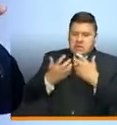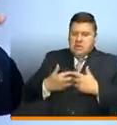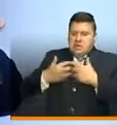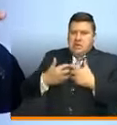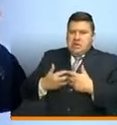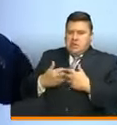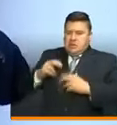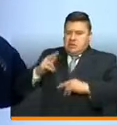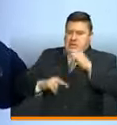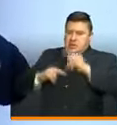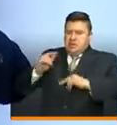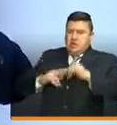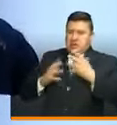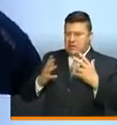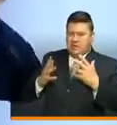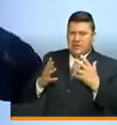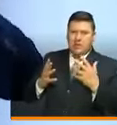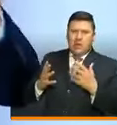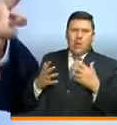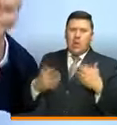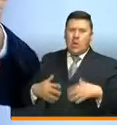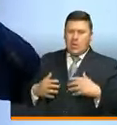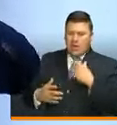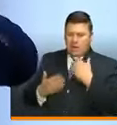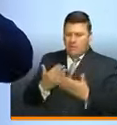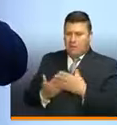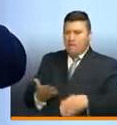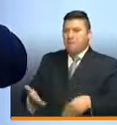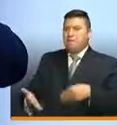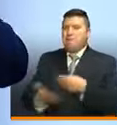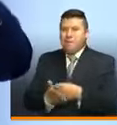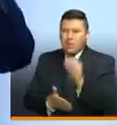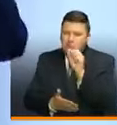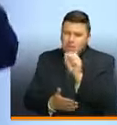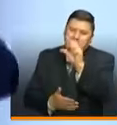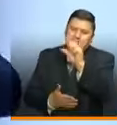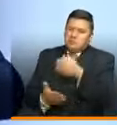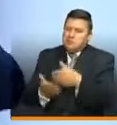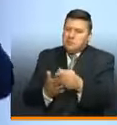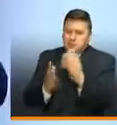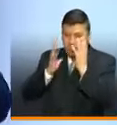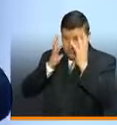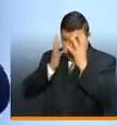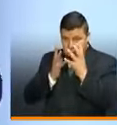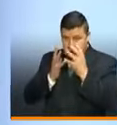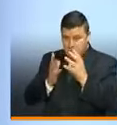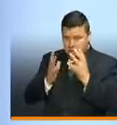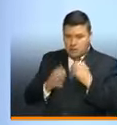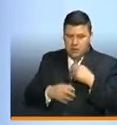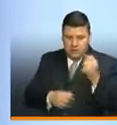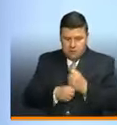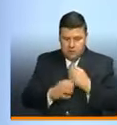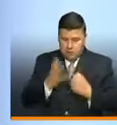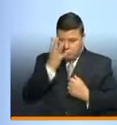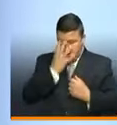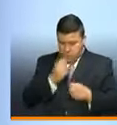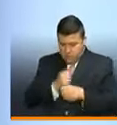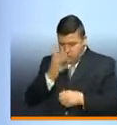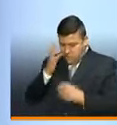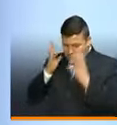sector de la construcción es relativamente más fácil pagar un poquito más por la careta que le va a poner a cada uno de